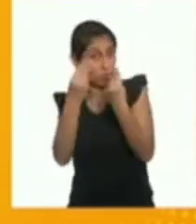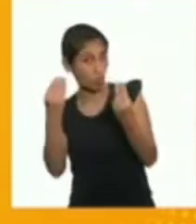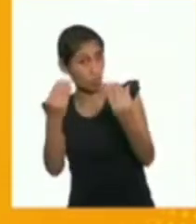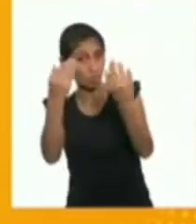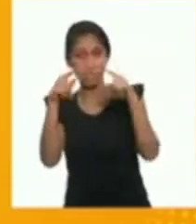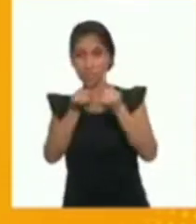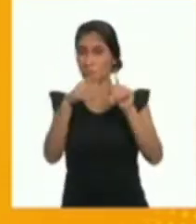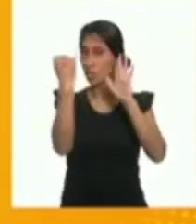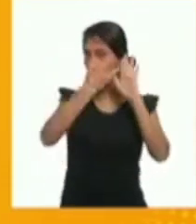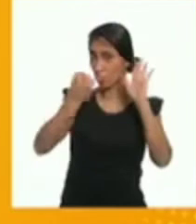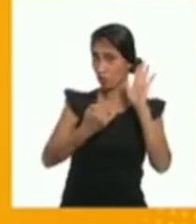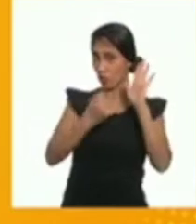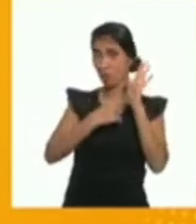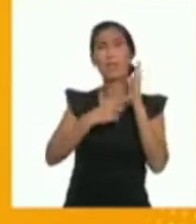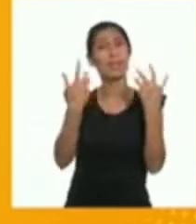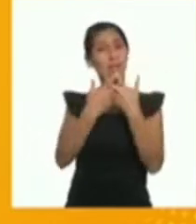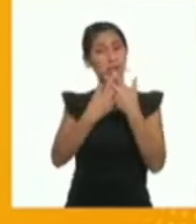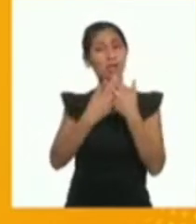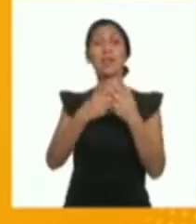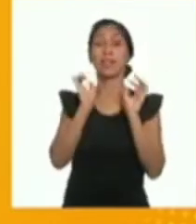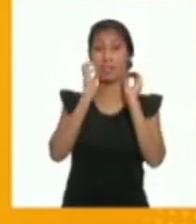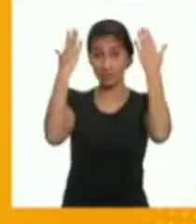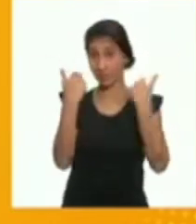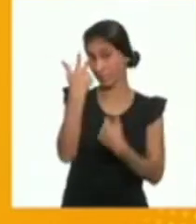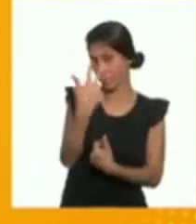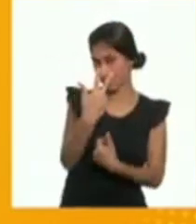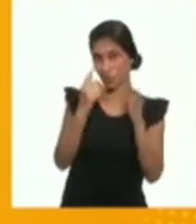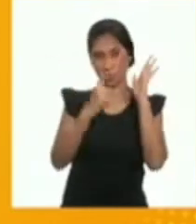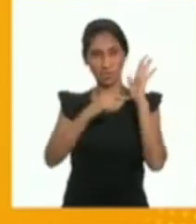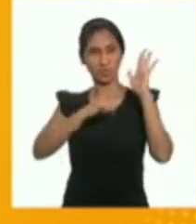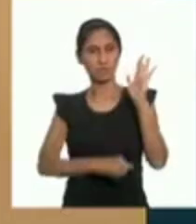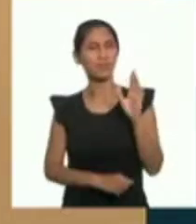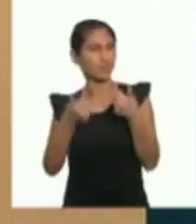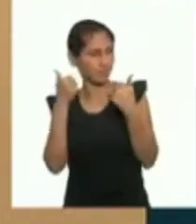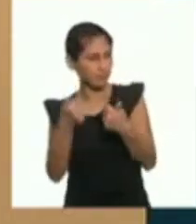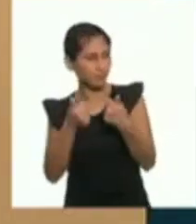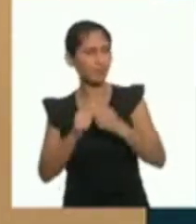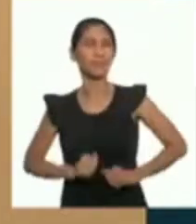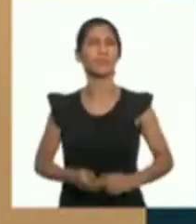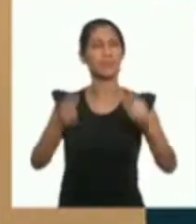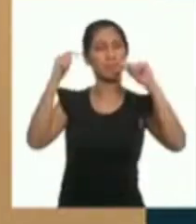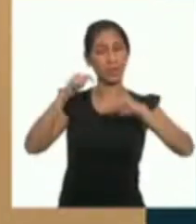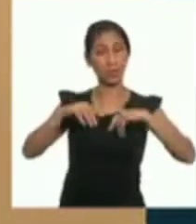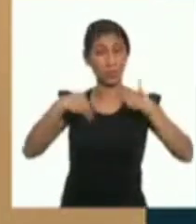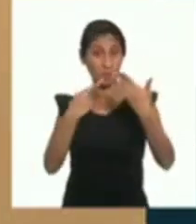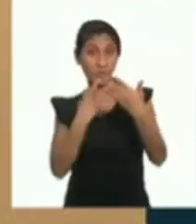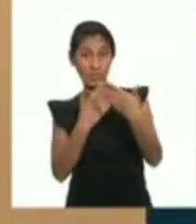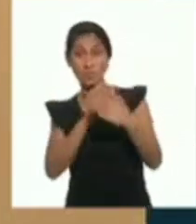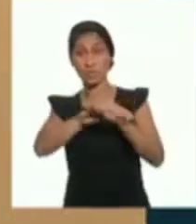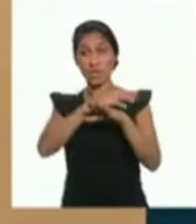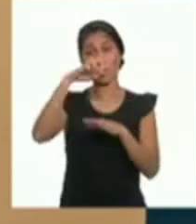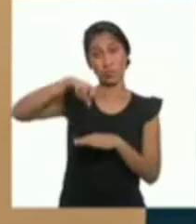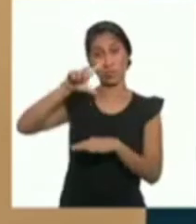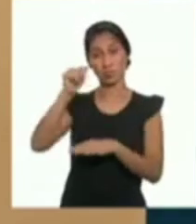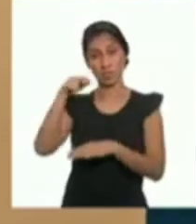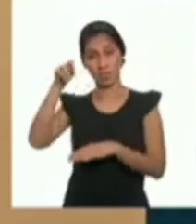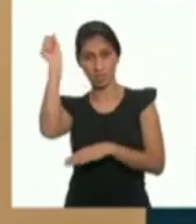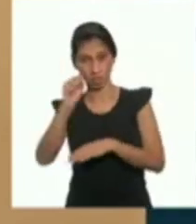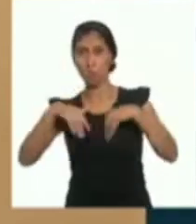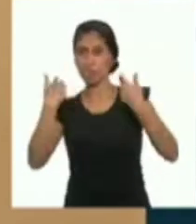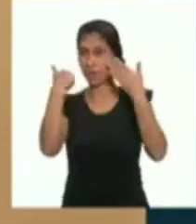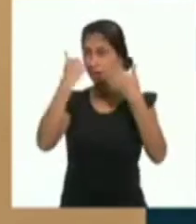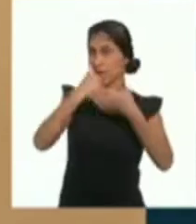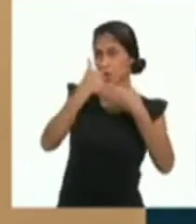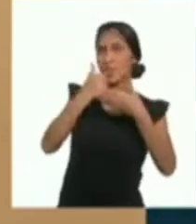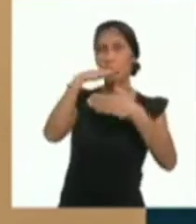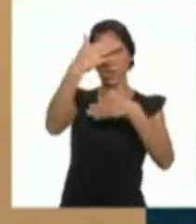Y la figura la ocupan los sujetos principales, que son las 3 mujeres. Bien, Andrea. Ahora podemos hablar de los planos, los cuales te